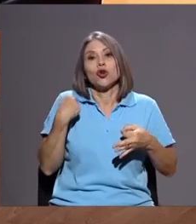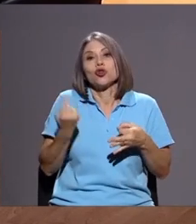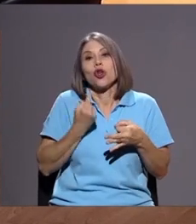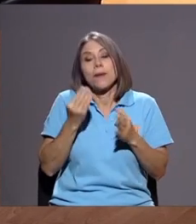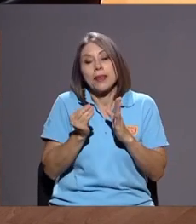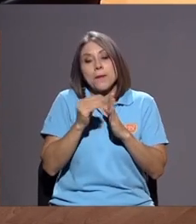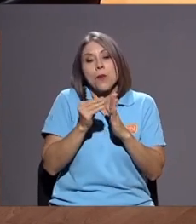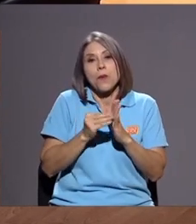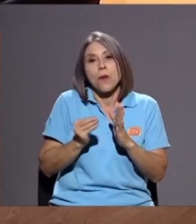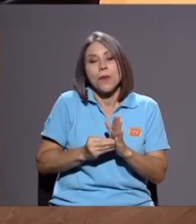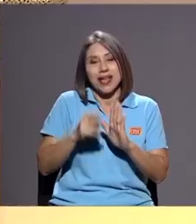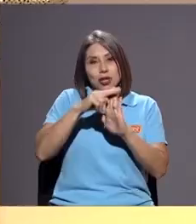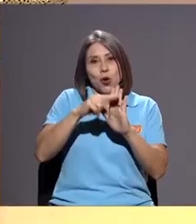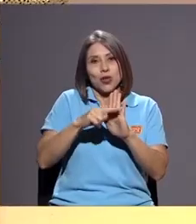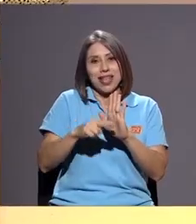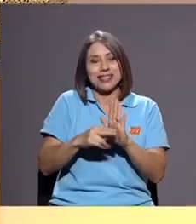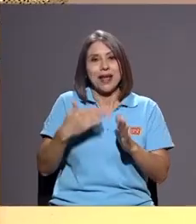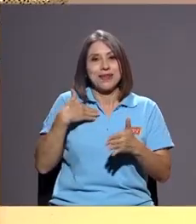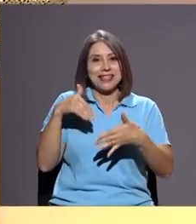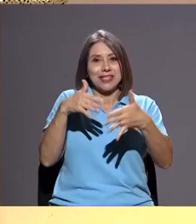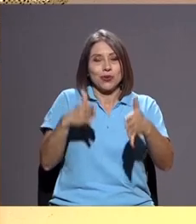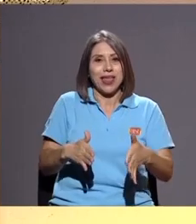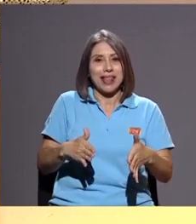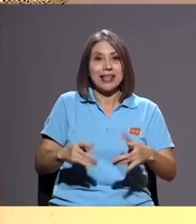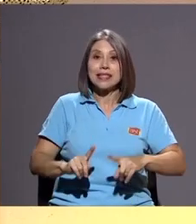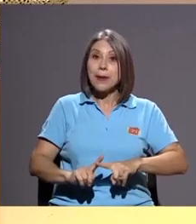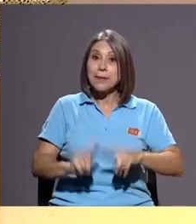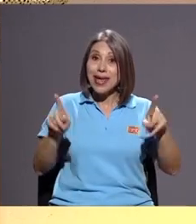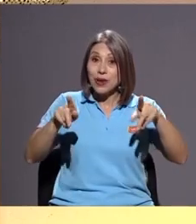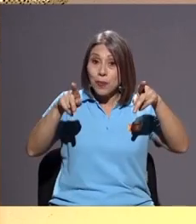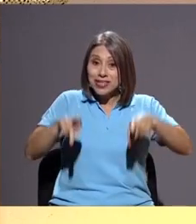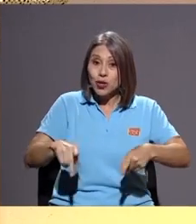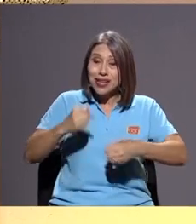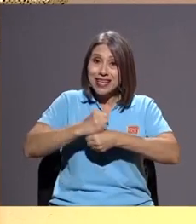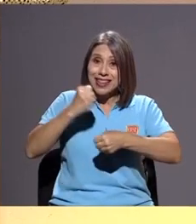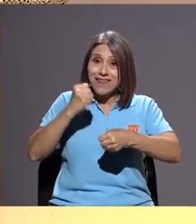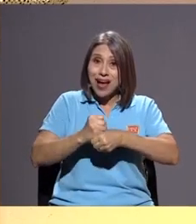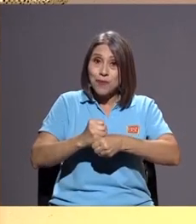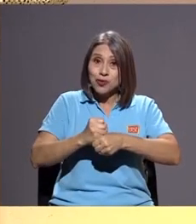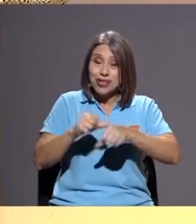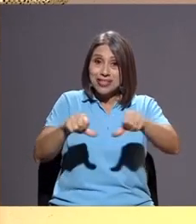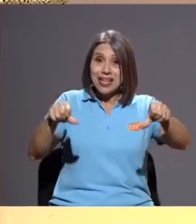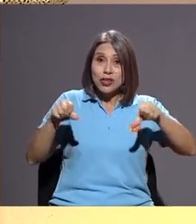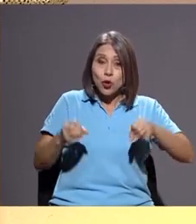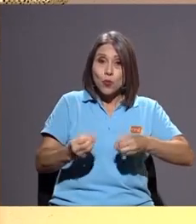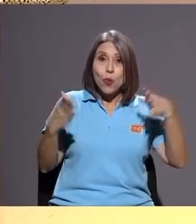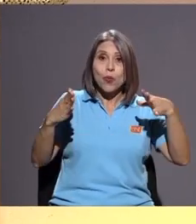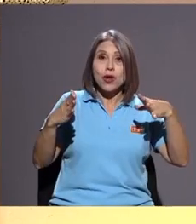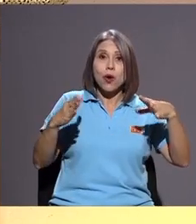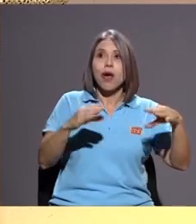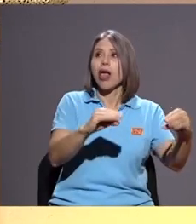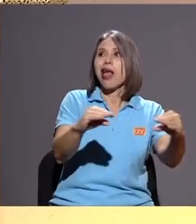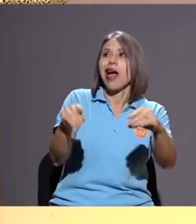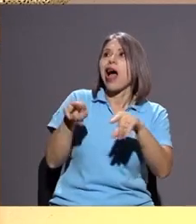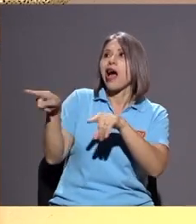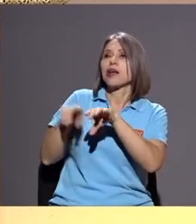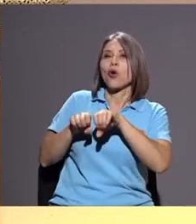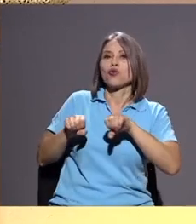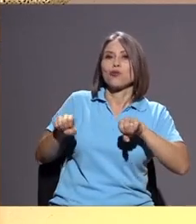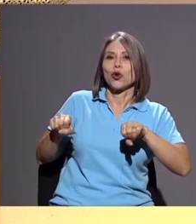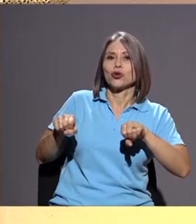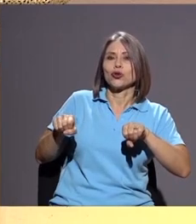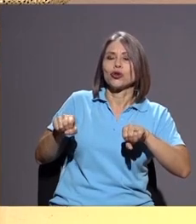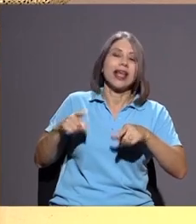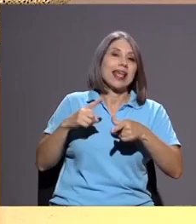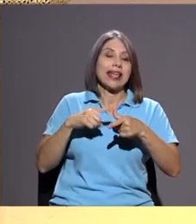estudiantes y alguna cosita pero en los que estamos en el sector público somos corruptos y el que y